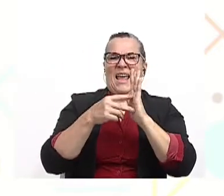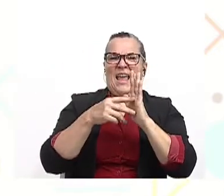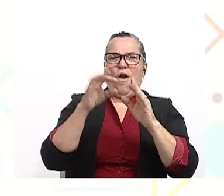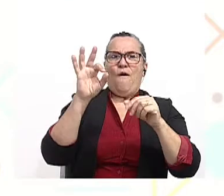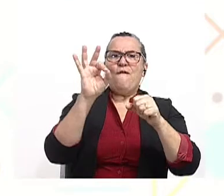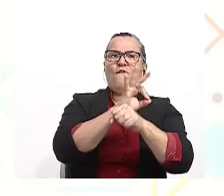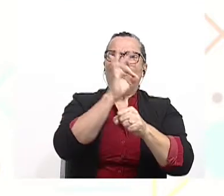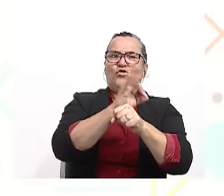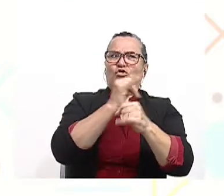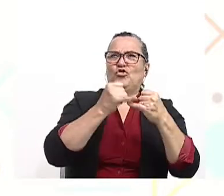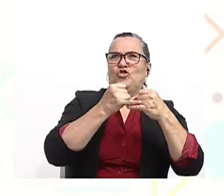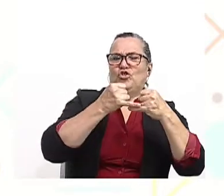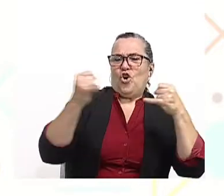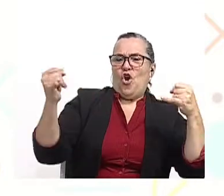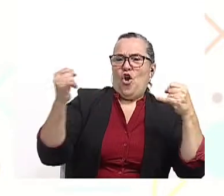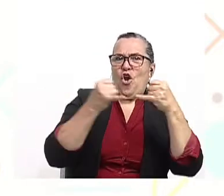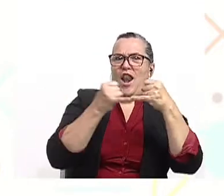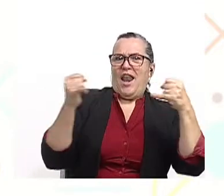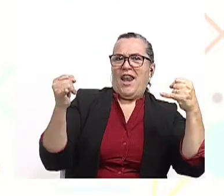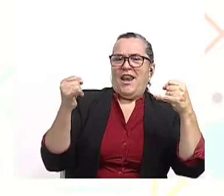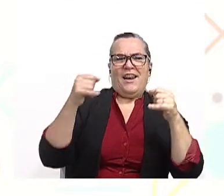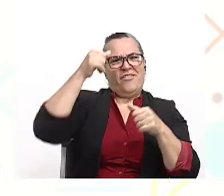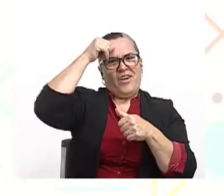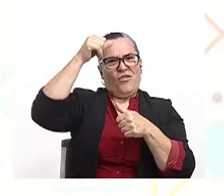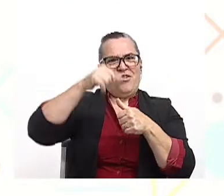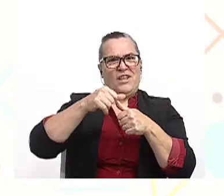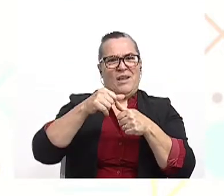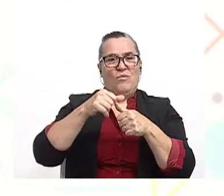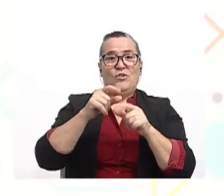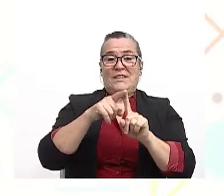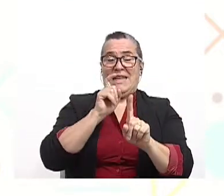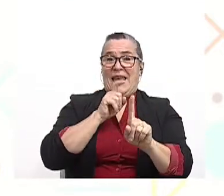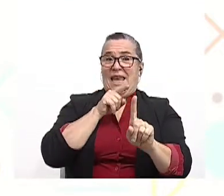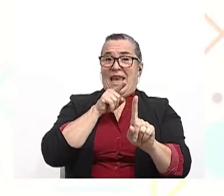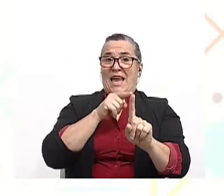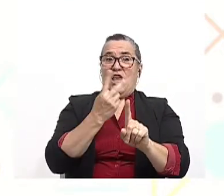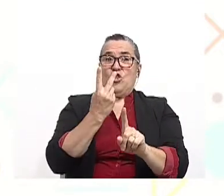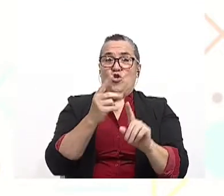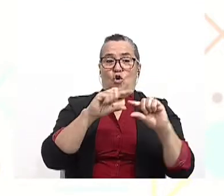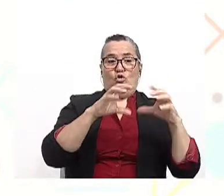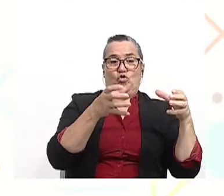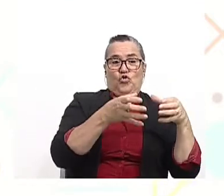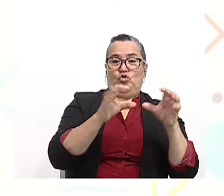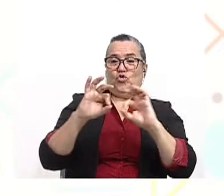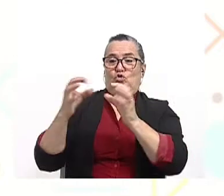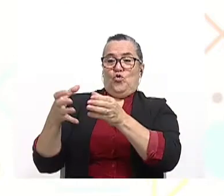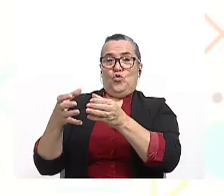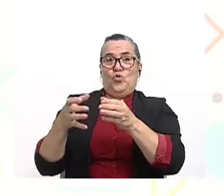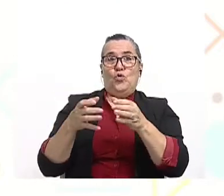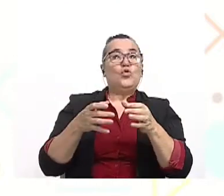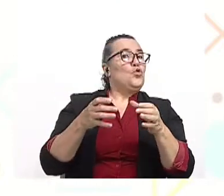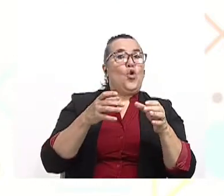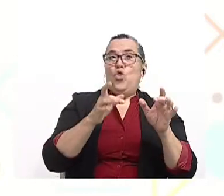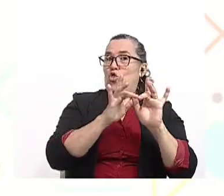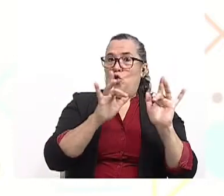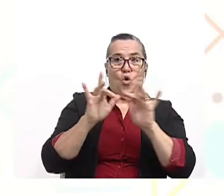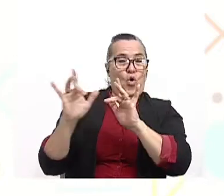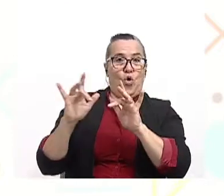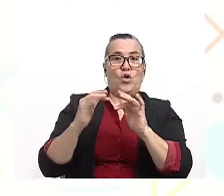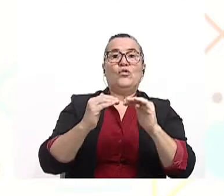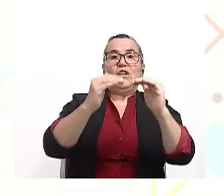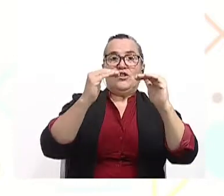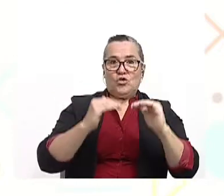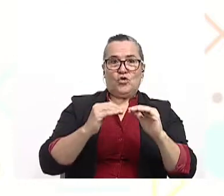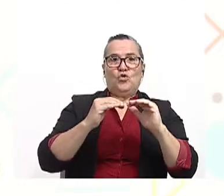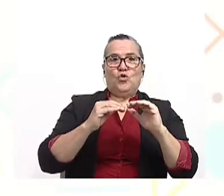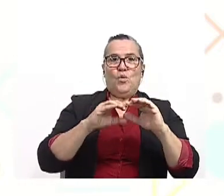función lineal. Una función lineal, recordemos que se define a partir de dos conjuntos no vacíos. Estos son subconjuntos del